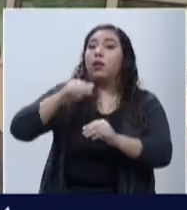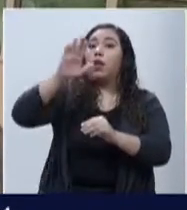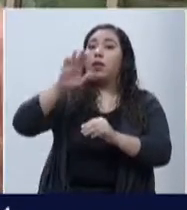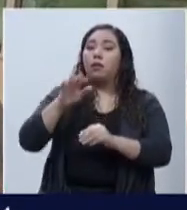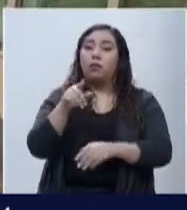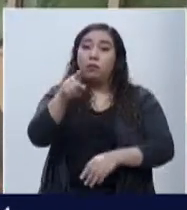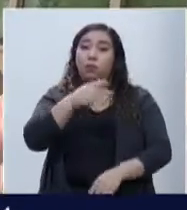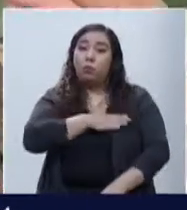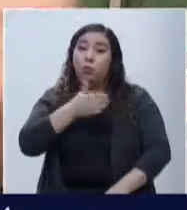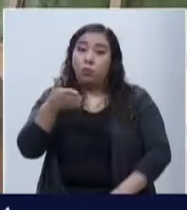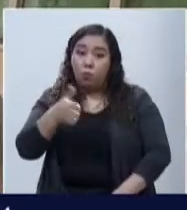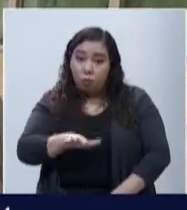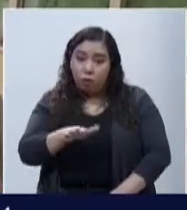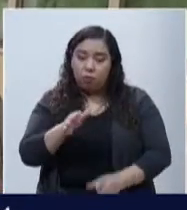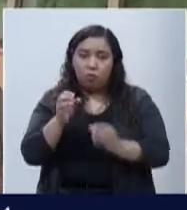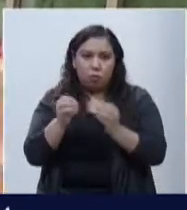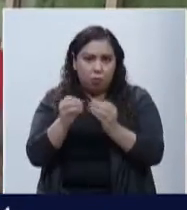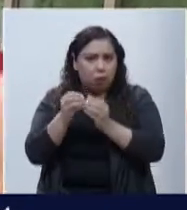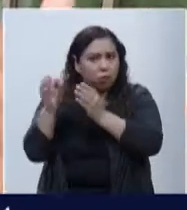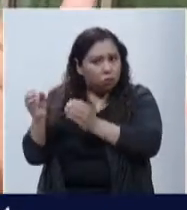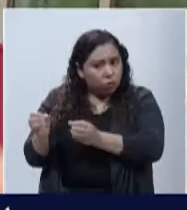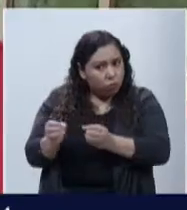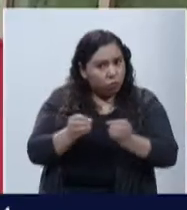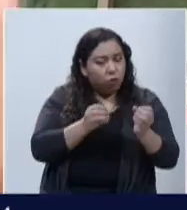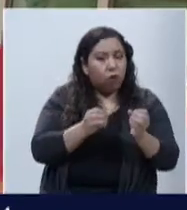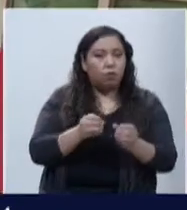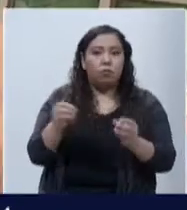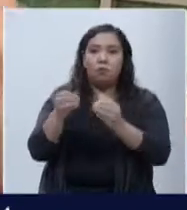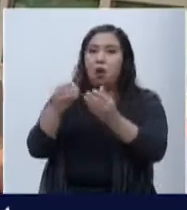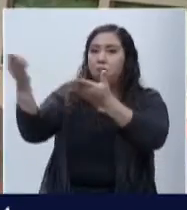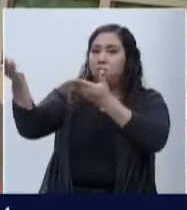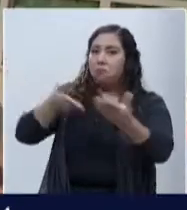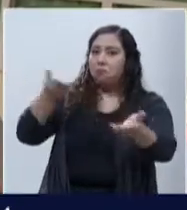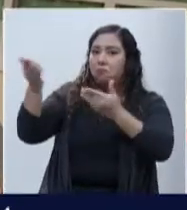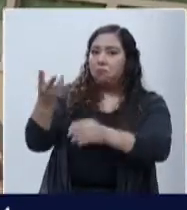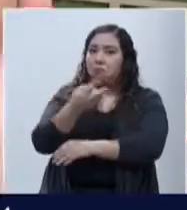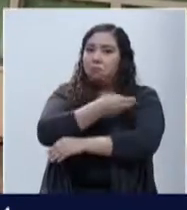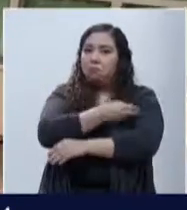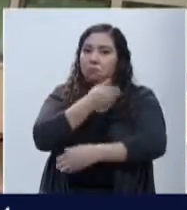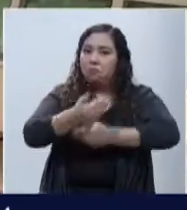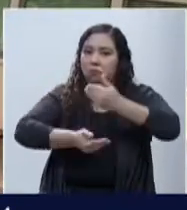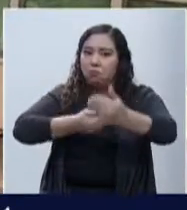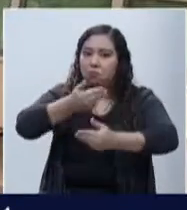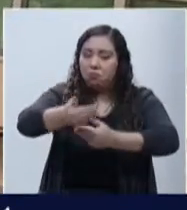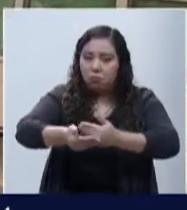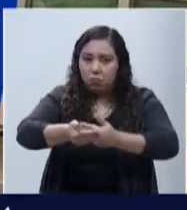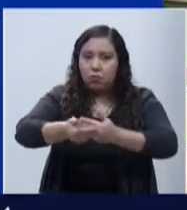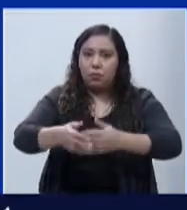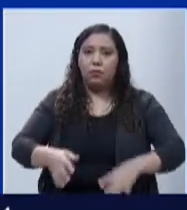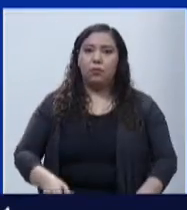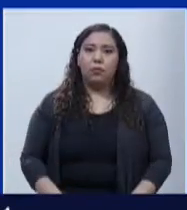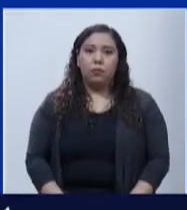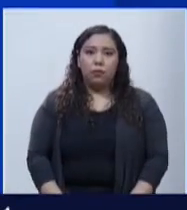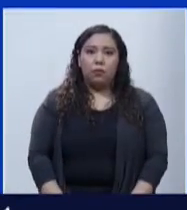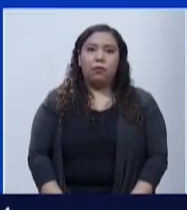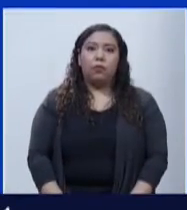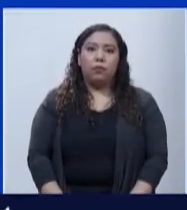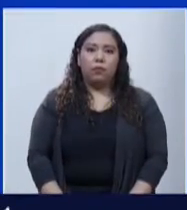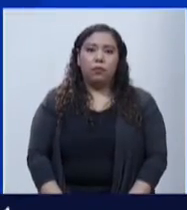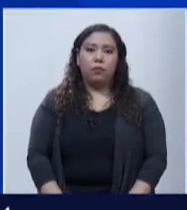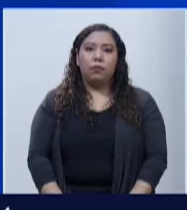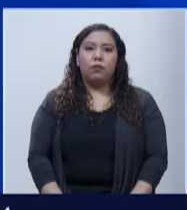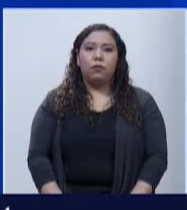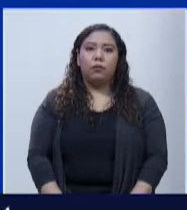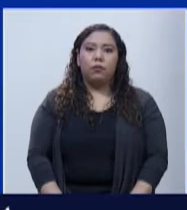tanto vamos a forma ordenada y con las nuevas lotes de vacunas que regresa al país vamos a ir va curando gradualmente sostenido hasta regarlas que es la inmunidad de rebaño